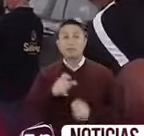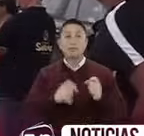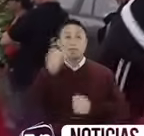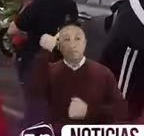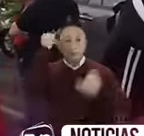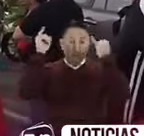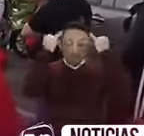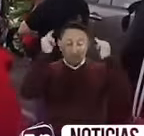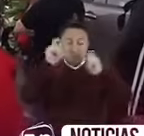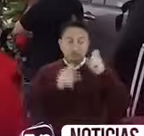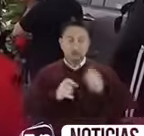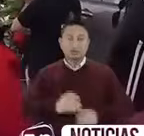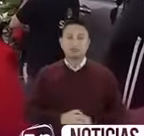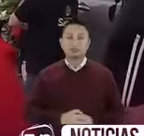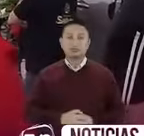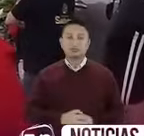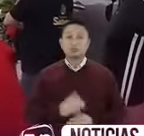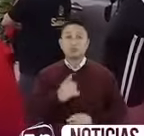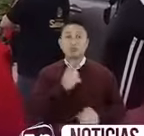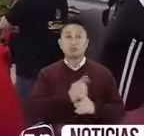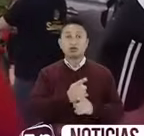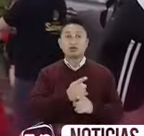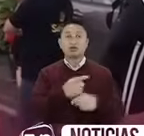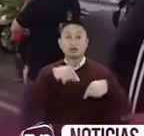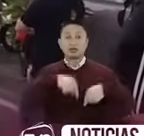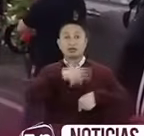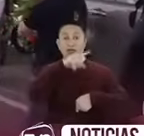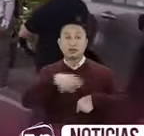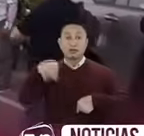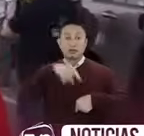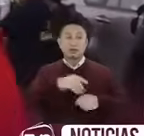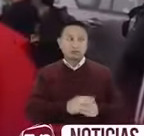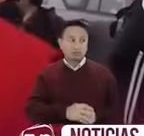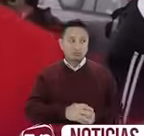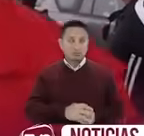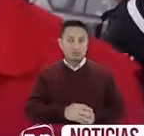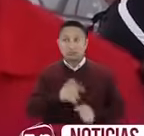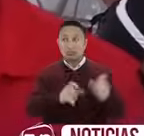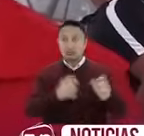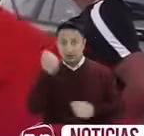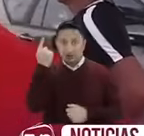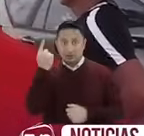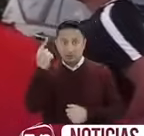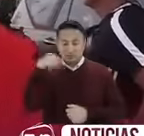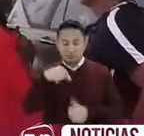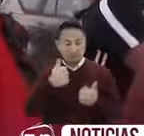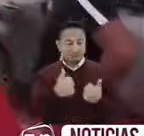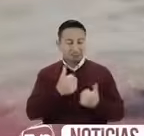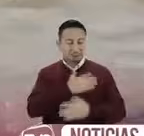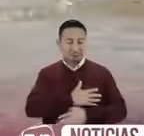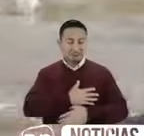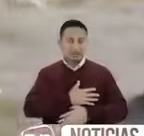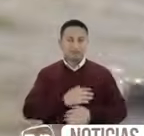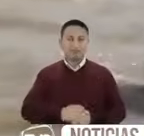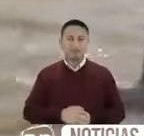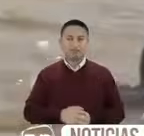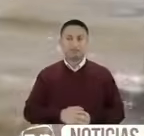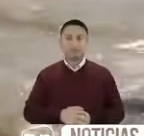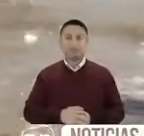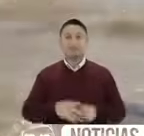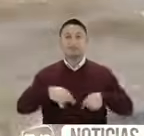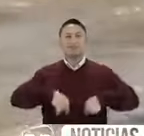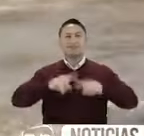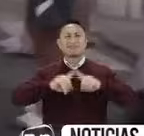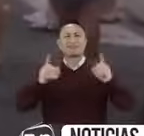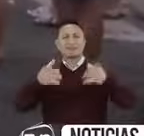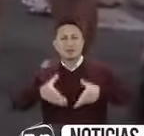salinenses, y por eso prohibimos varias cosas, pero creo que al final la ciudadanía entendió cuál era el objetivo principal. Fue un carnaval un poco diferente, pero que